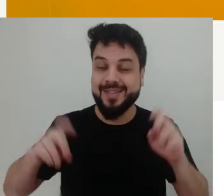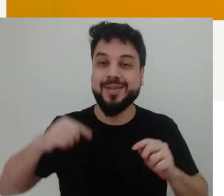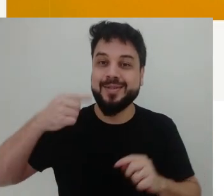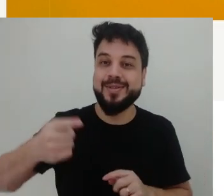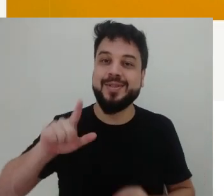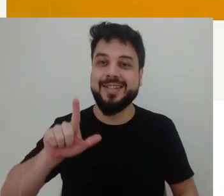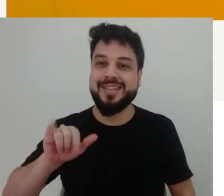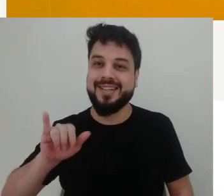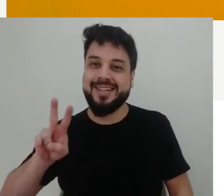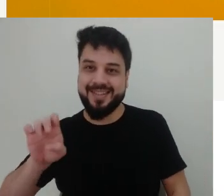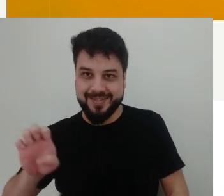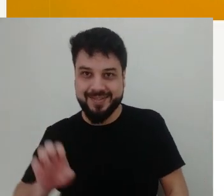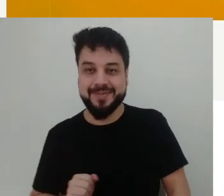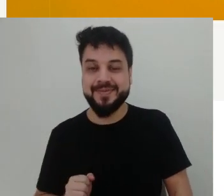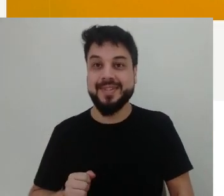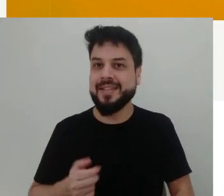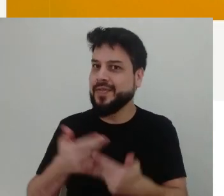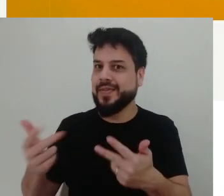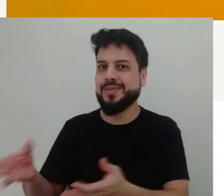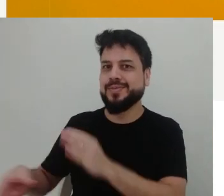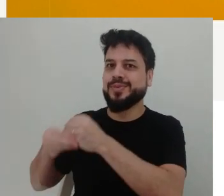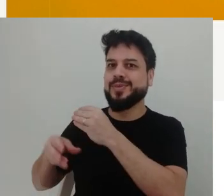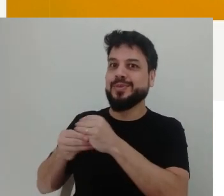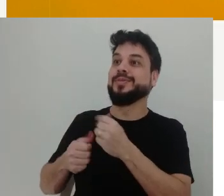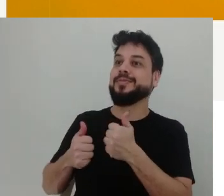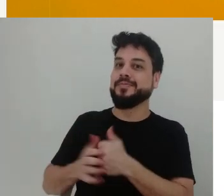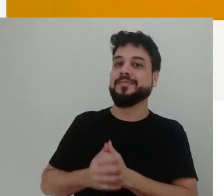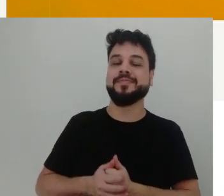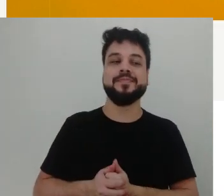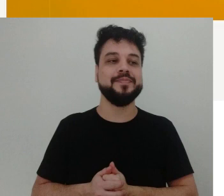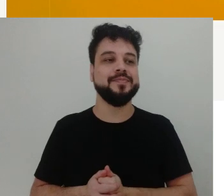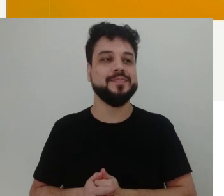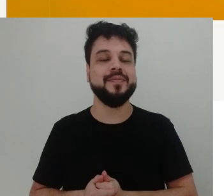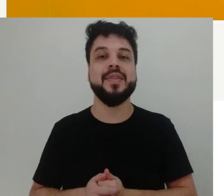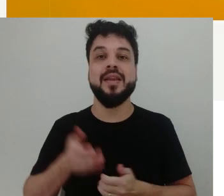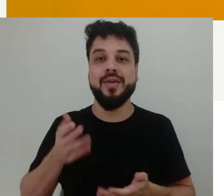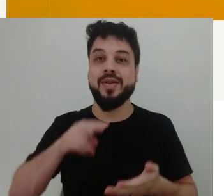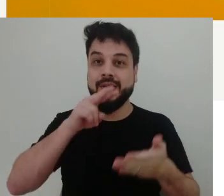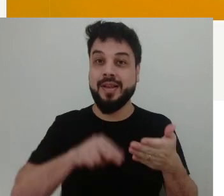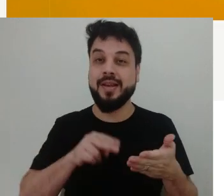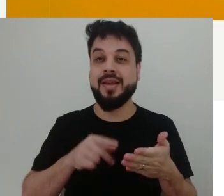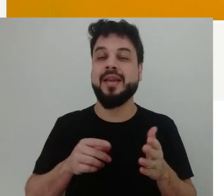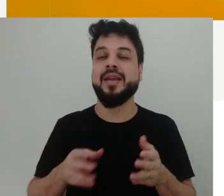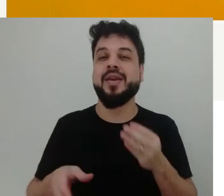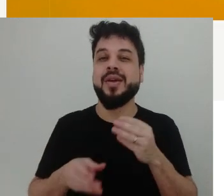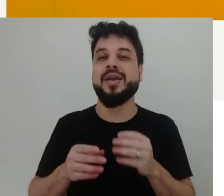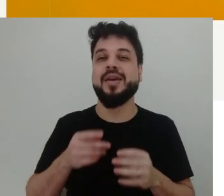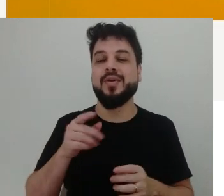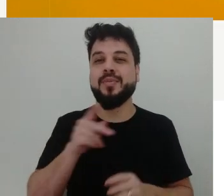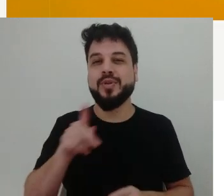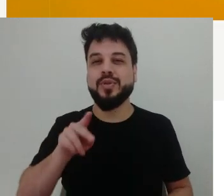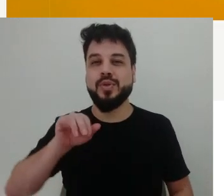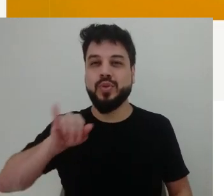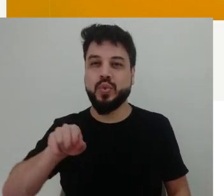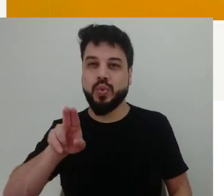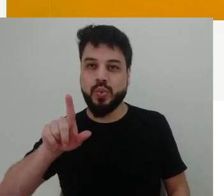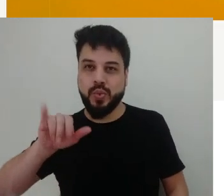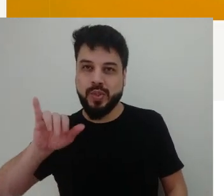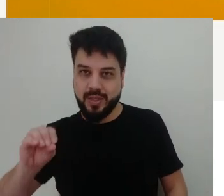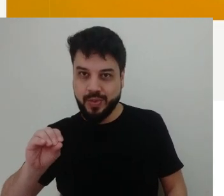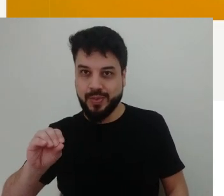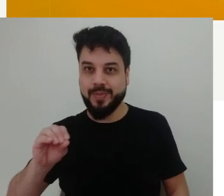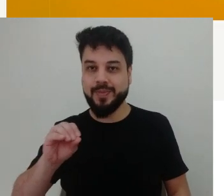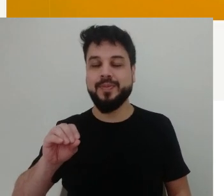existe un ciclo común inicial que forme razonablemente en alguna